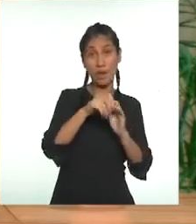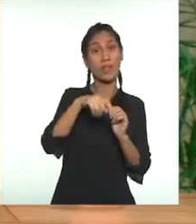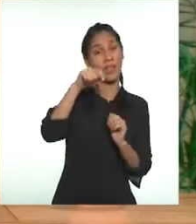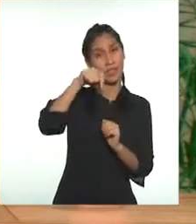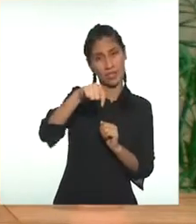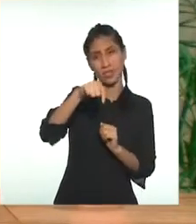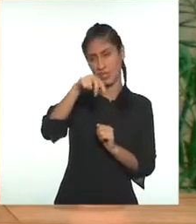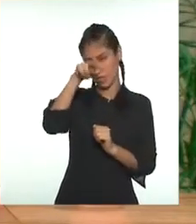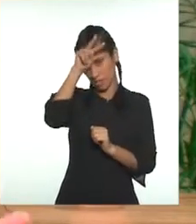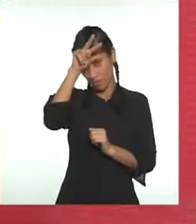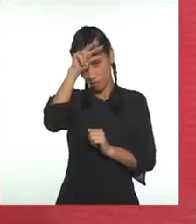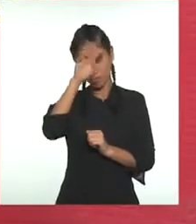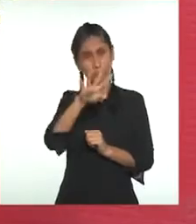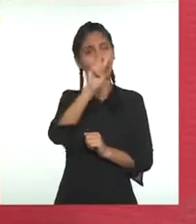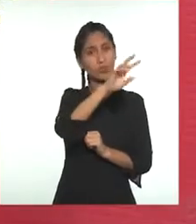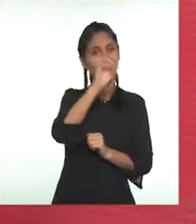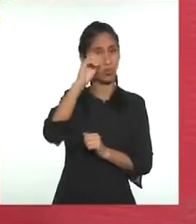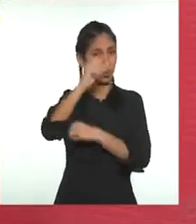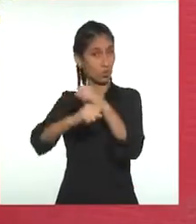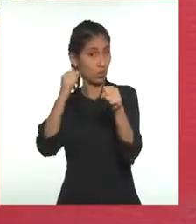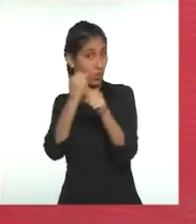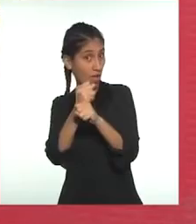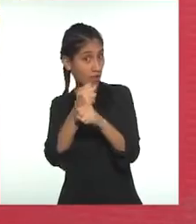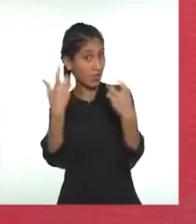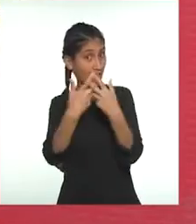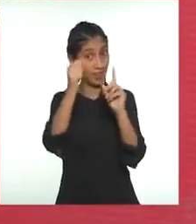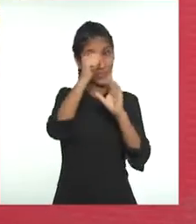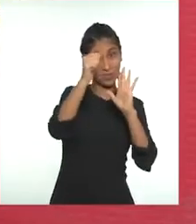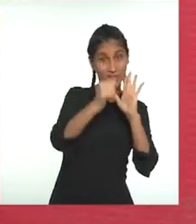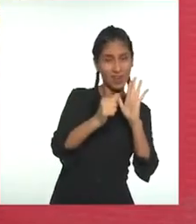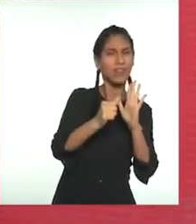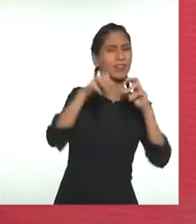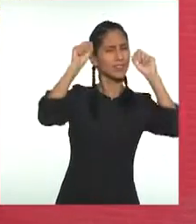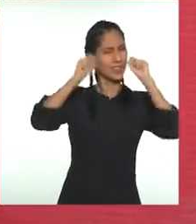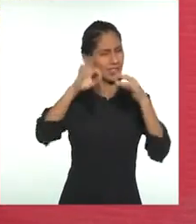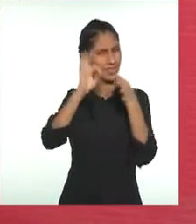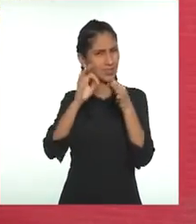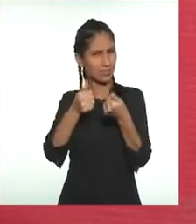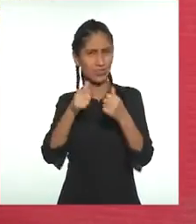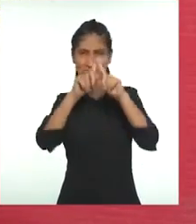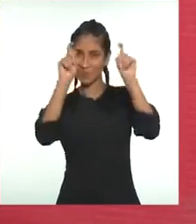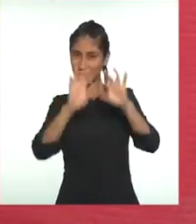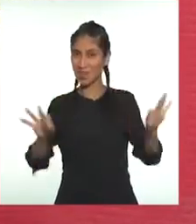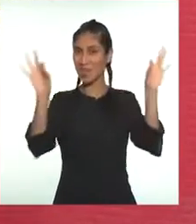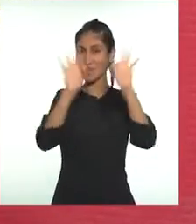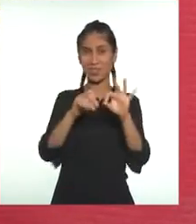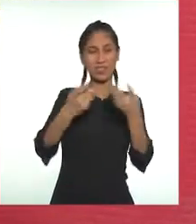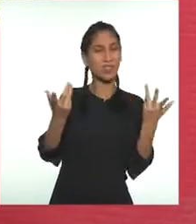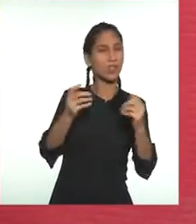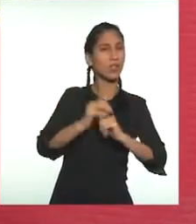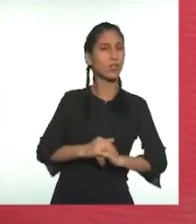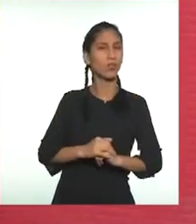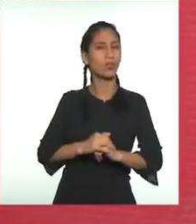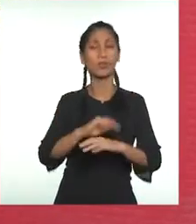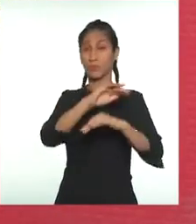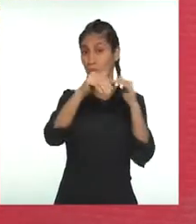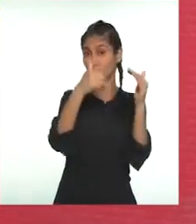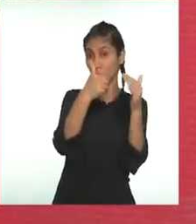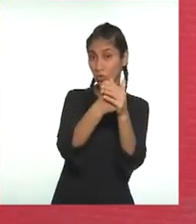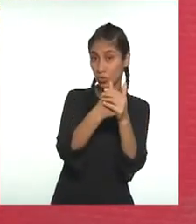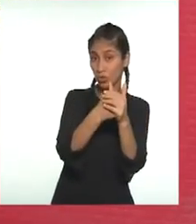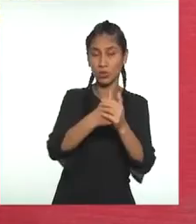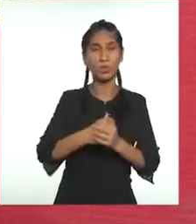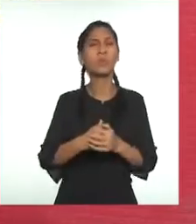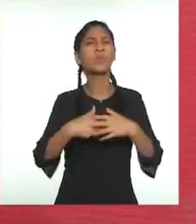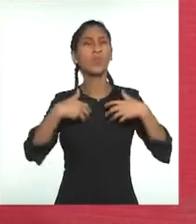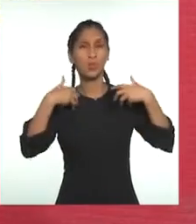vida republicana a través del arte? Por supuesto. Y esa es una pregunta súper interesante. ¿Cómo podemos representar a través